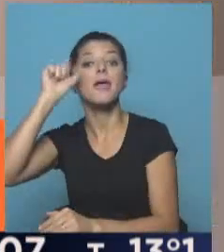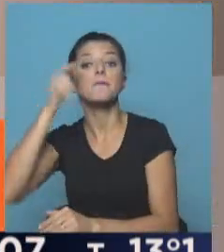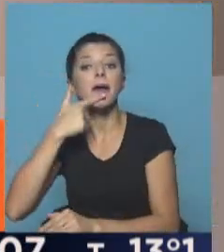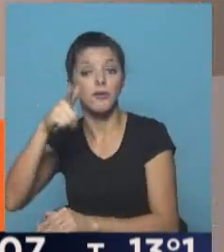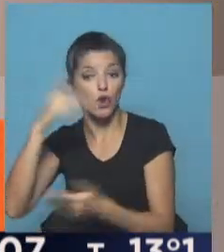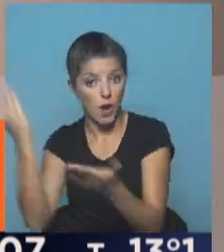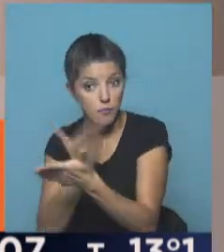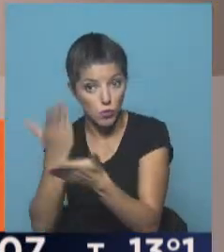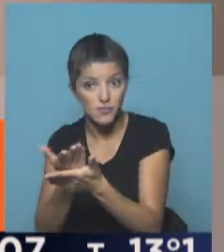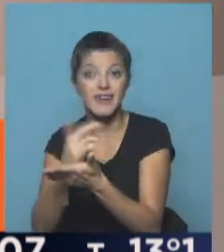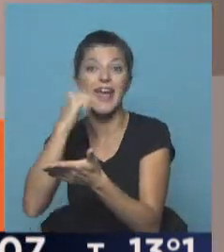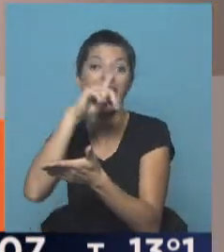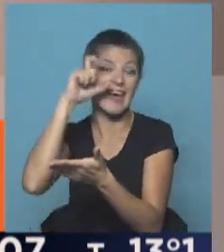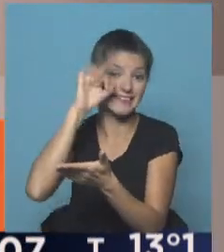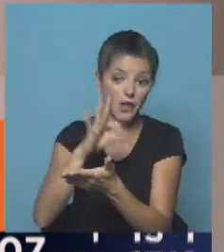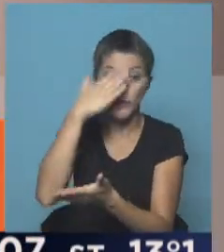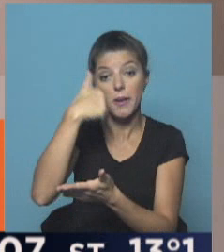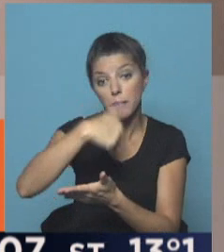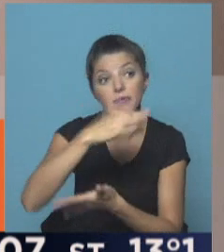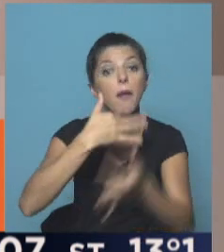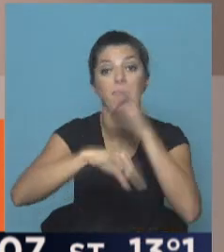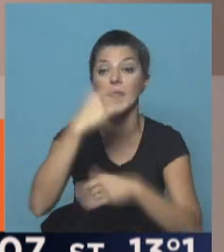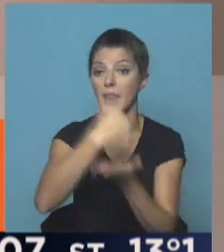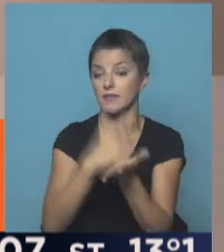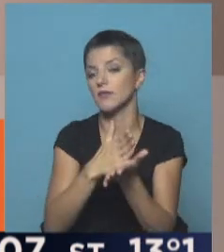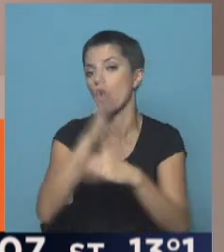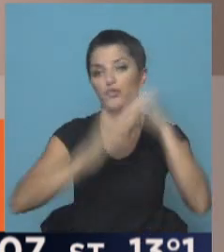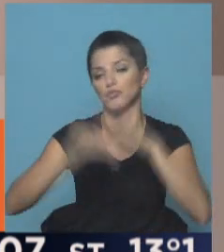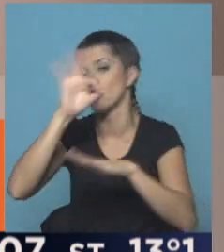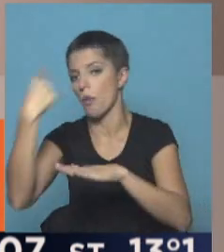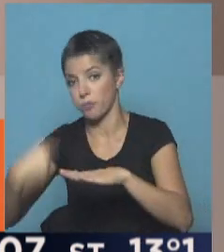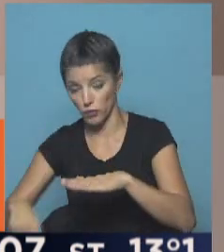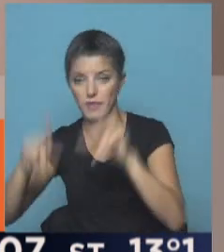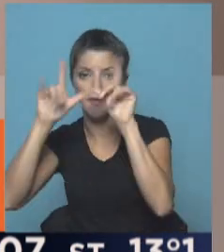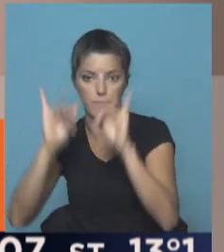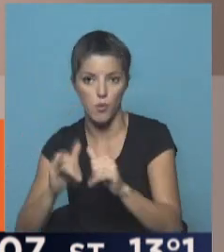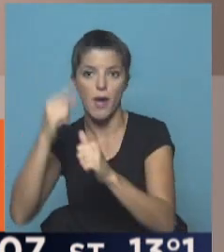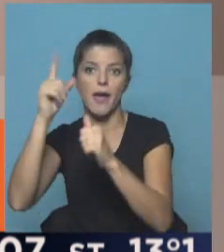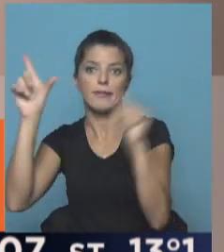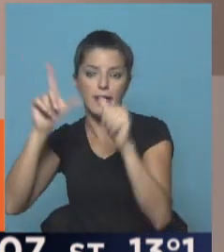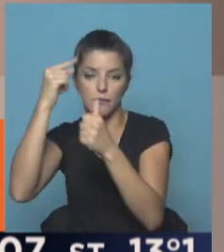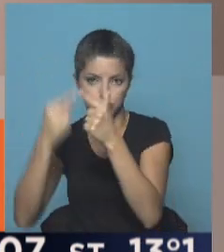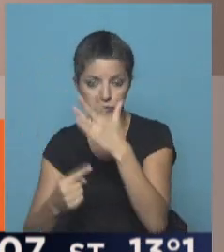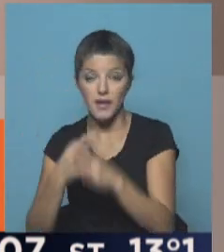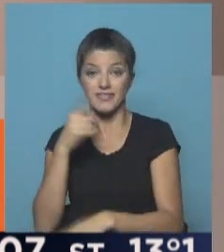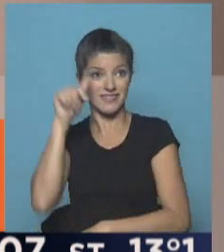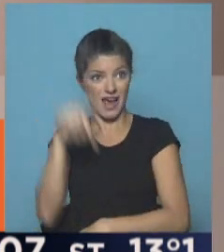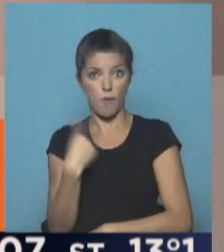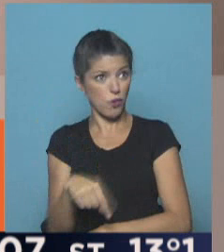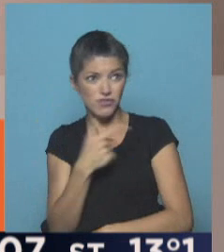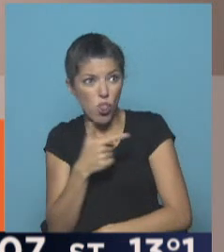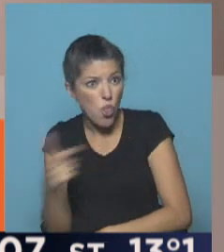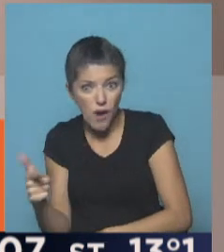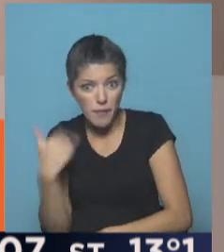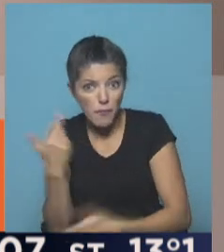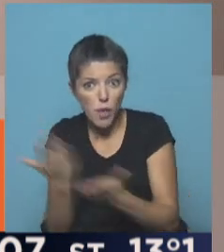finales, algunos para la construcción, otros como artefactos eléctricos, dicen, no tenemos abastecimiento y el único que hay lo están cobrando